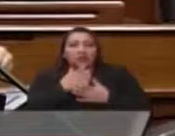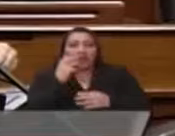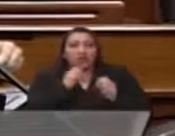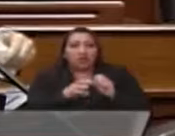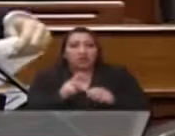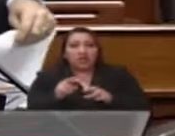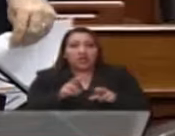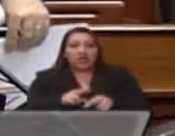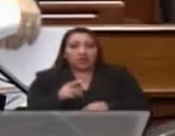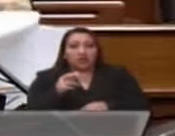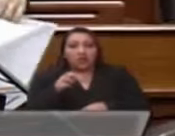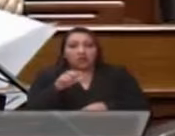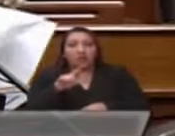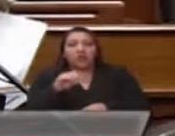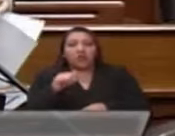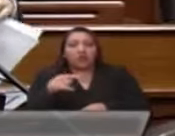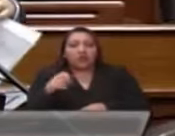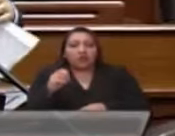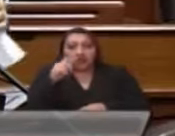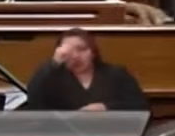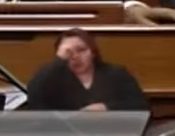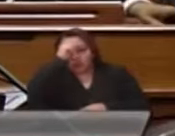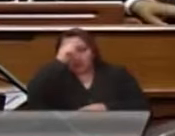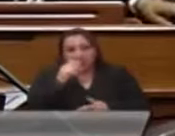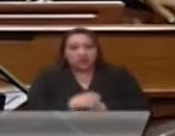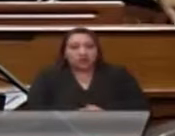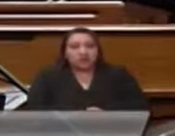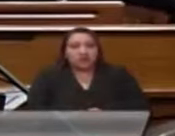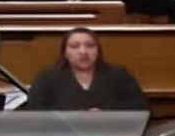descontaminación del río Puyango-Tumbes.